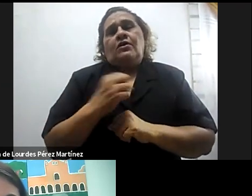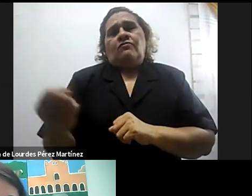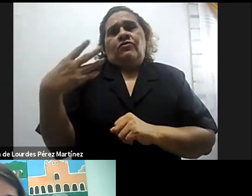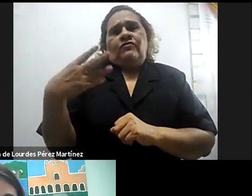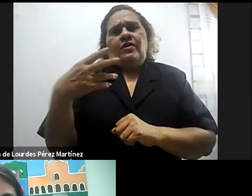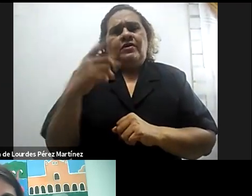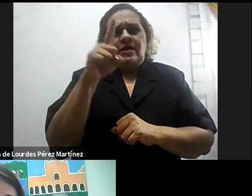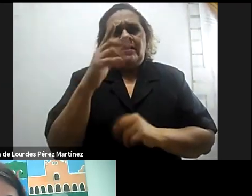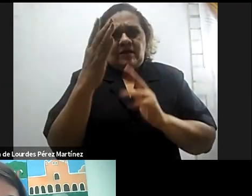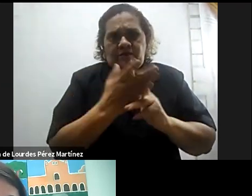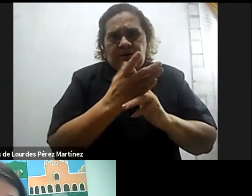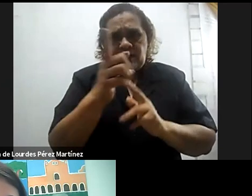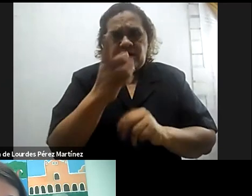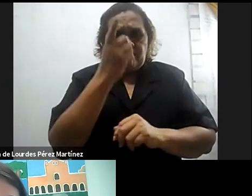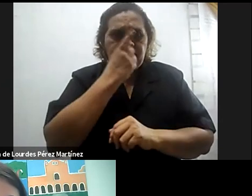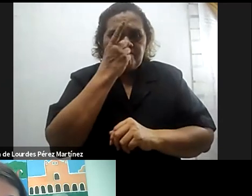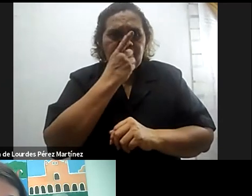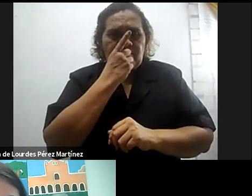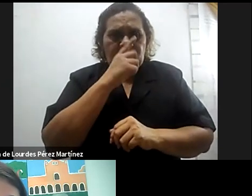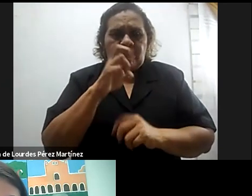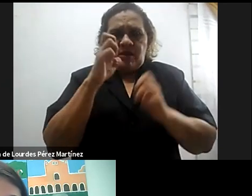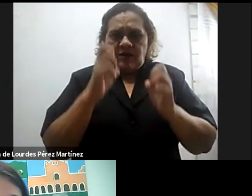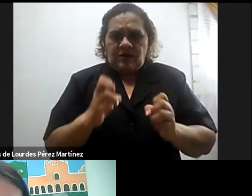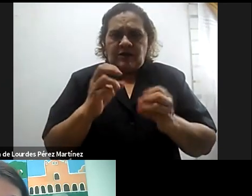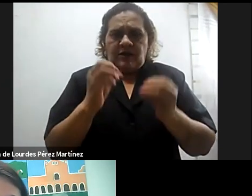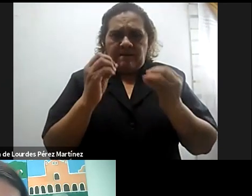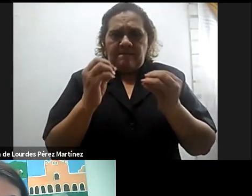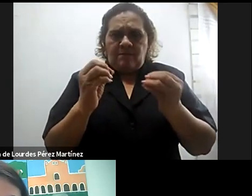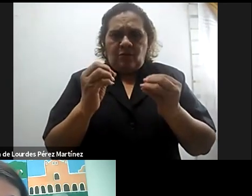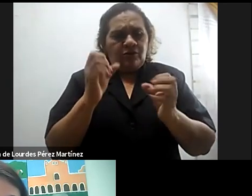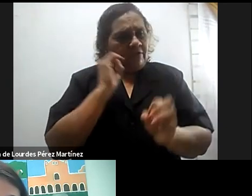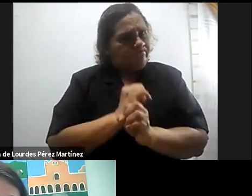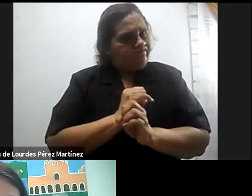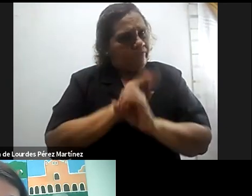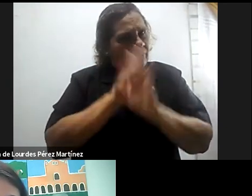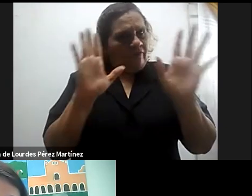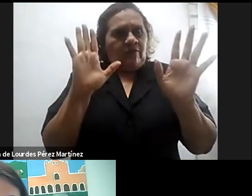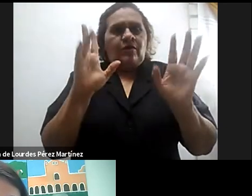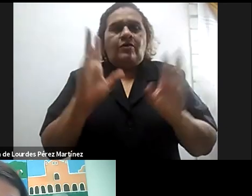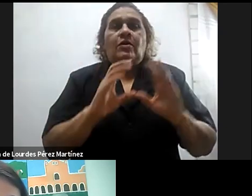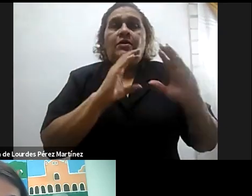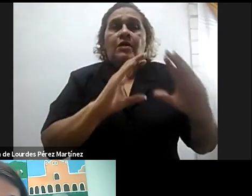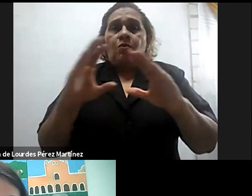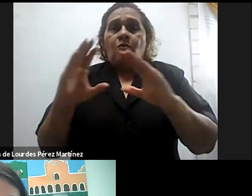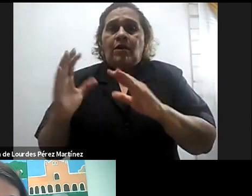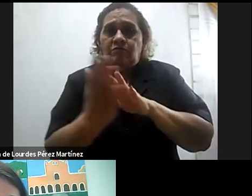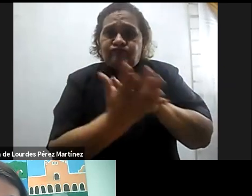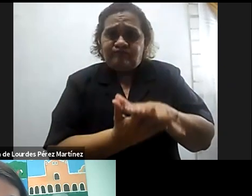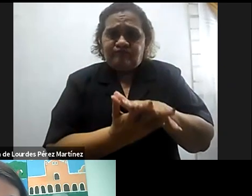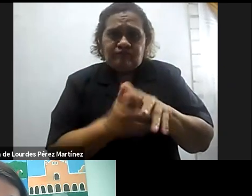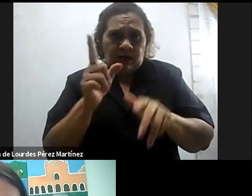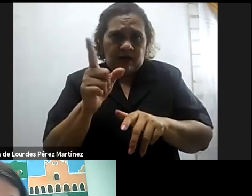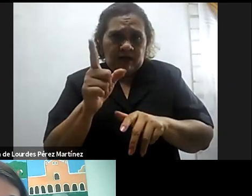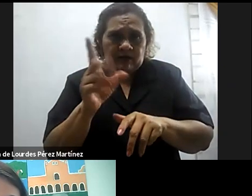diabetes. Entonces, en esa parte de diabetes están toda la información acerca del cuidado del pie. Ahí la pueden